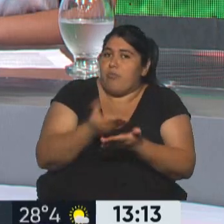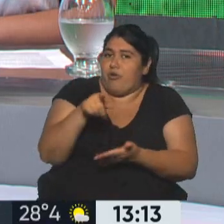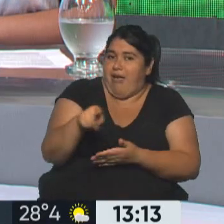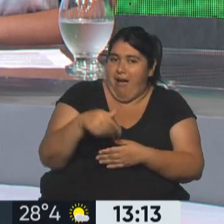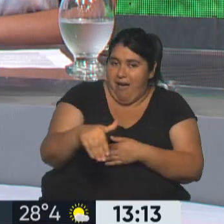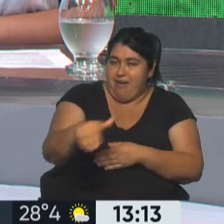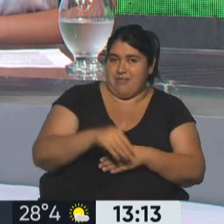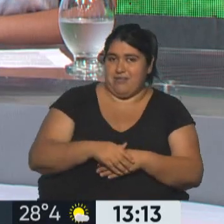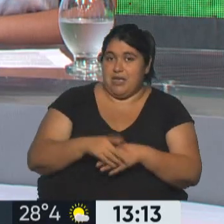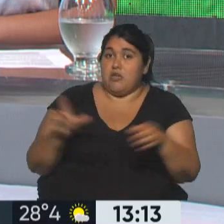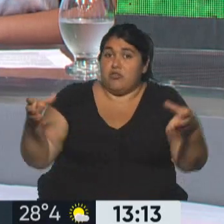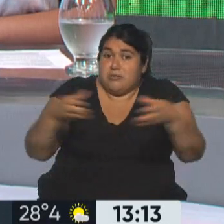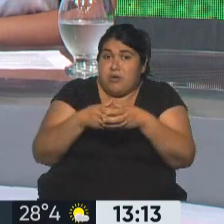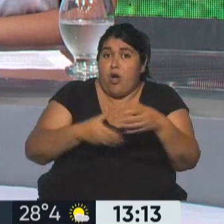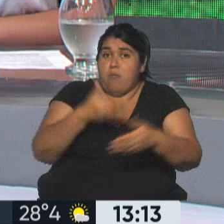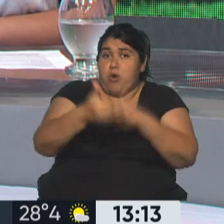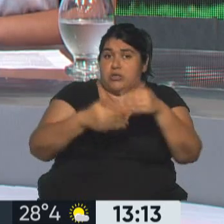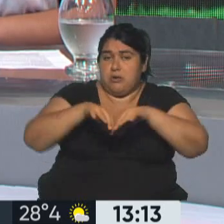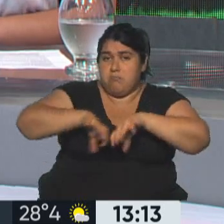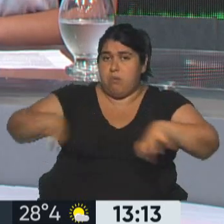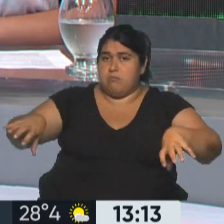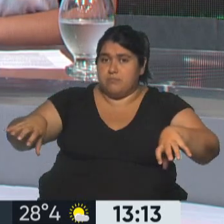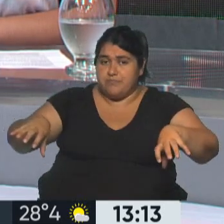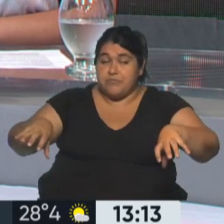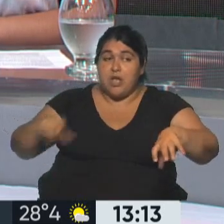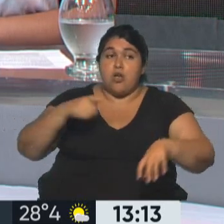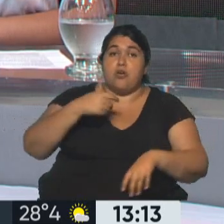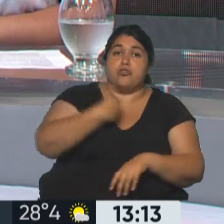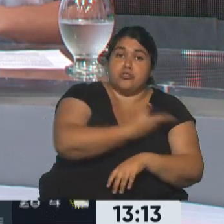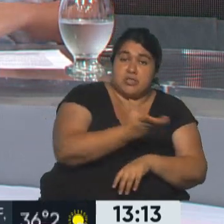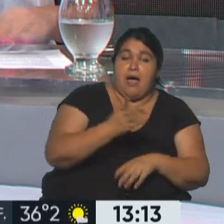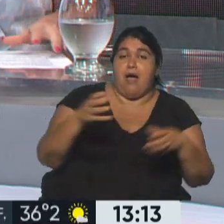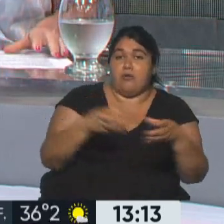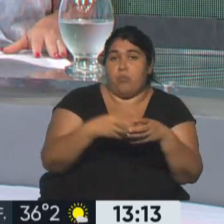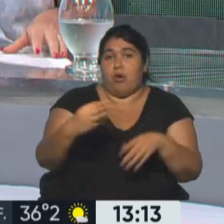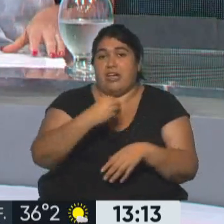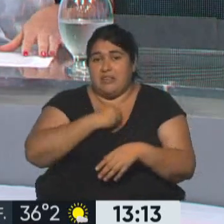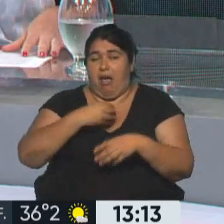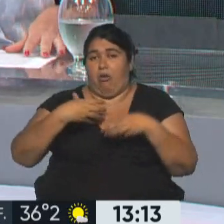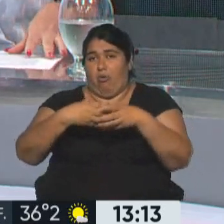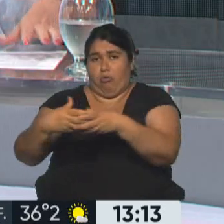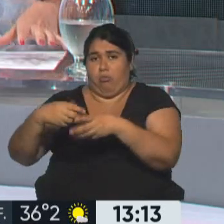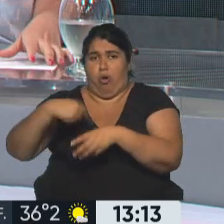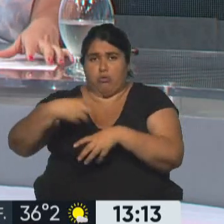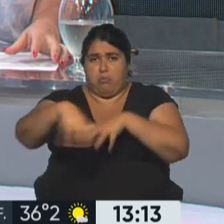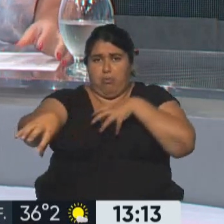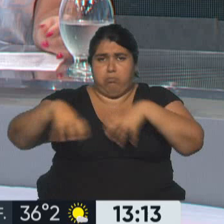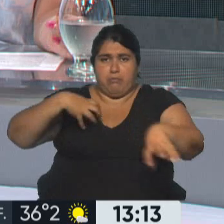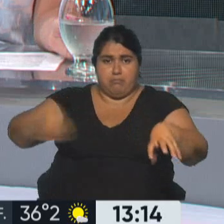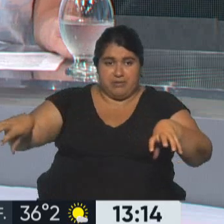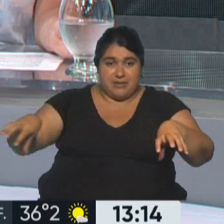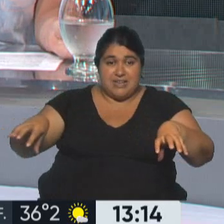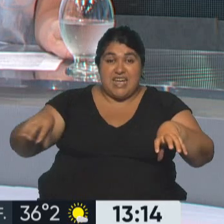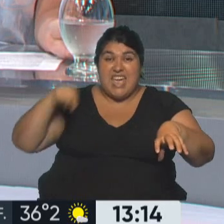progresismo dividido. Digamos, porque el socialismo fue por un lado, junto con la democracia cristiana y demás, y el sector de Pro Dignidad fue por otro. Entonces hay que ver si eso no